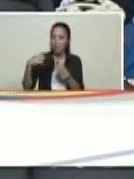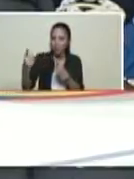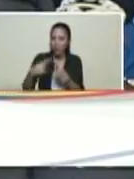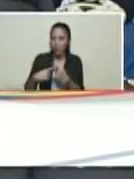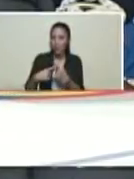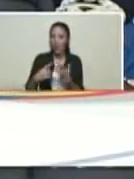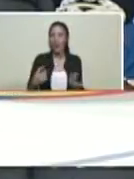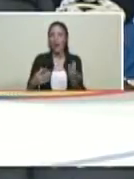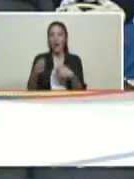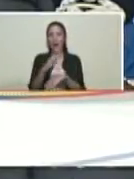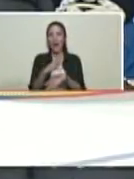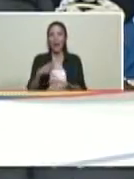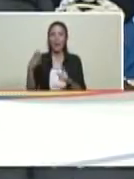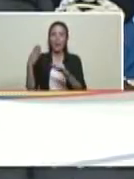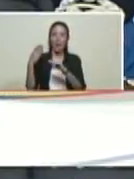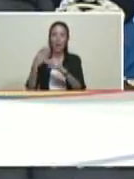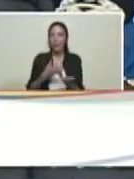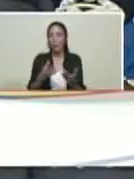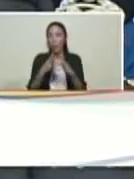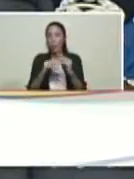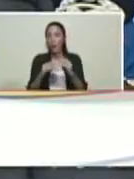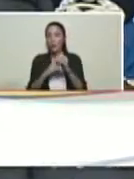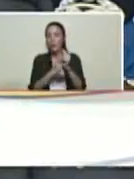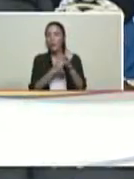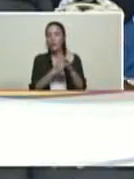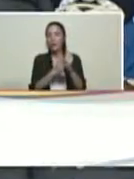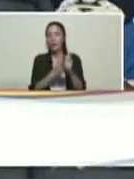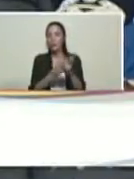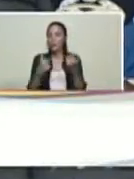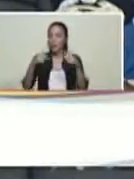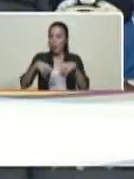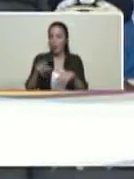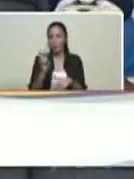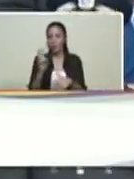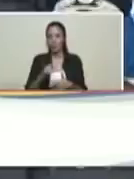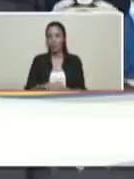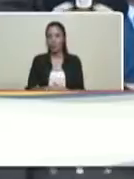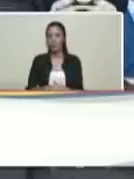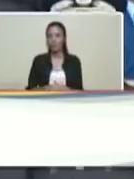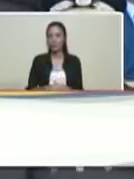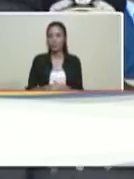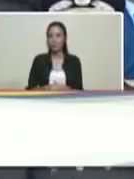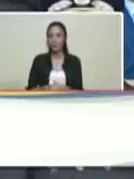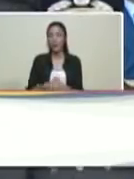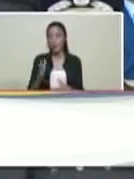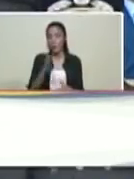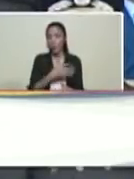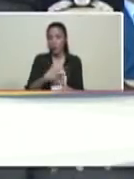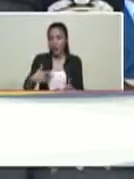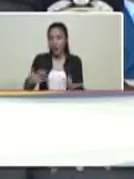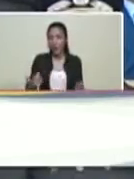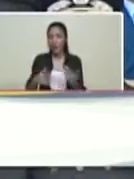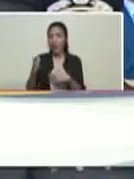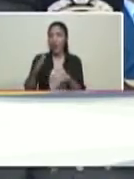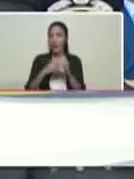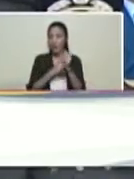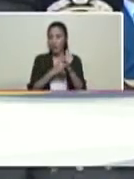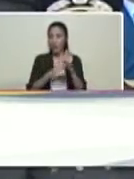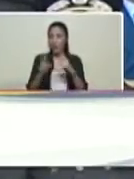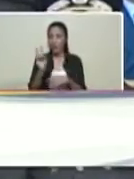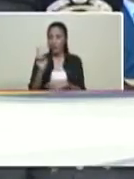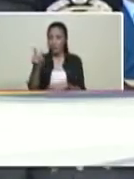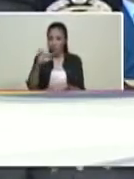nuestra amada patria alerta conciencia guardia alta